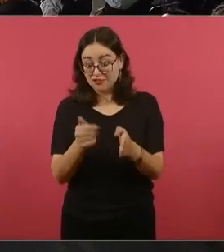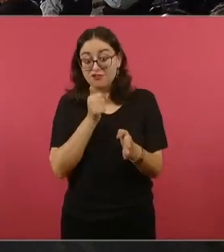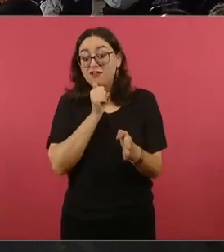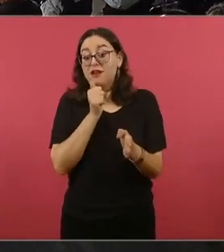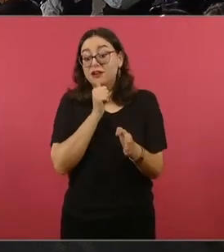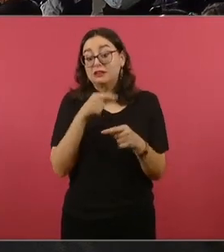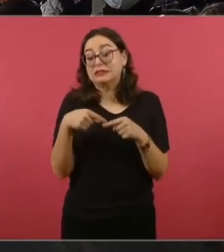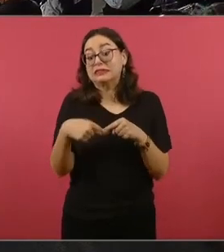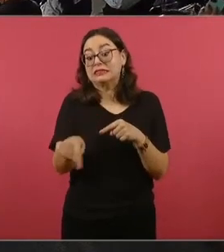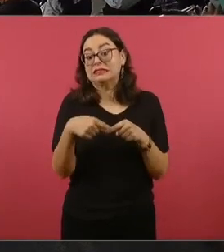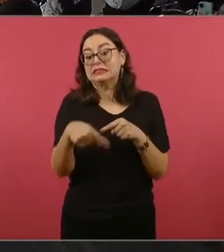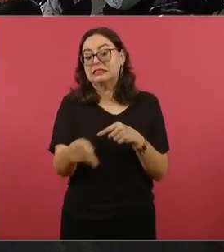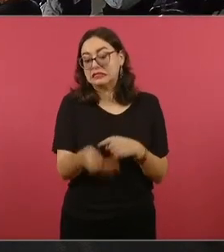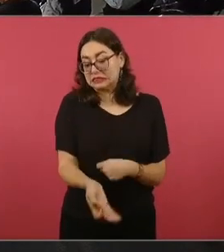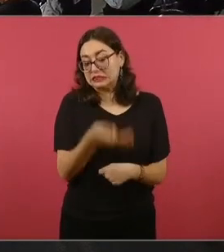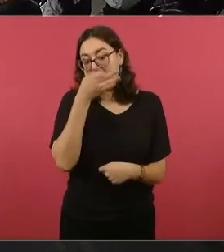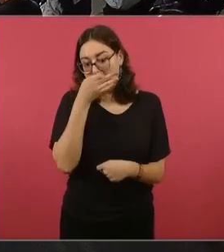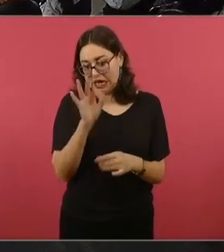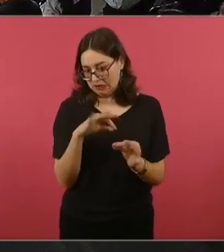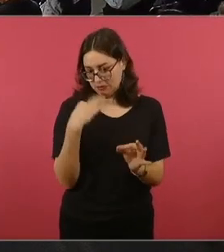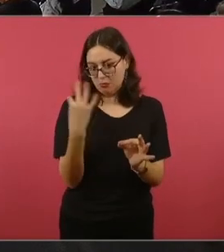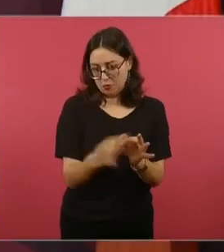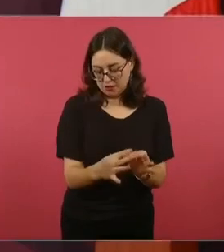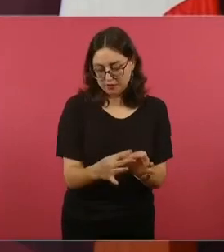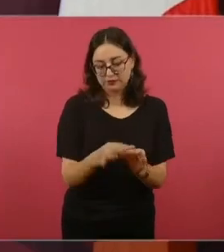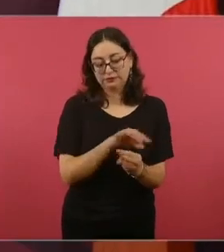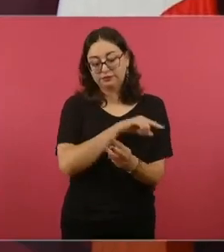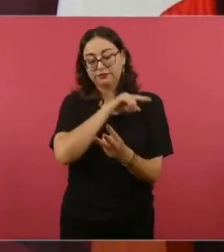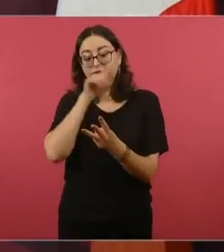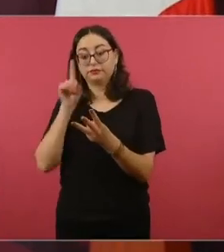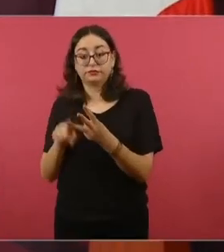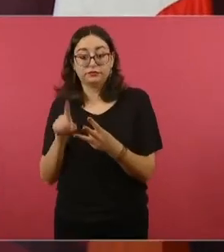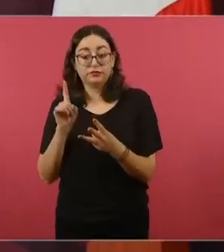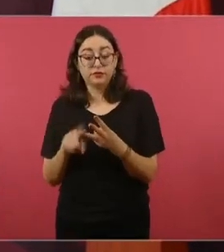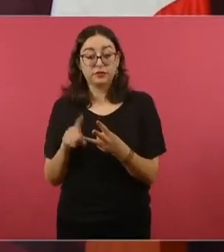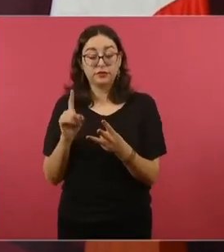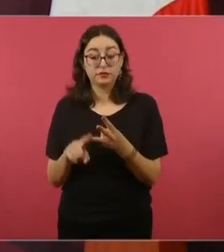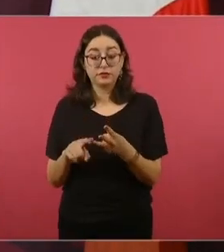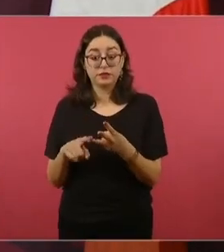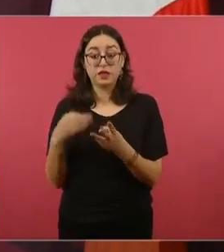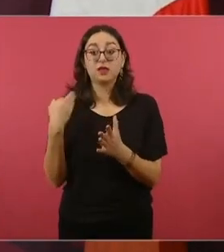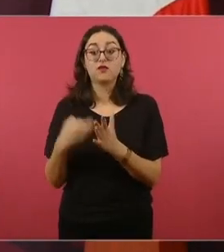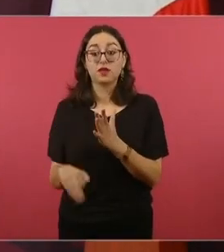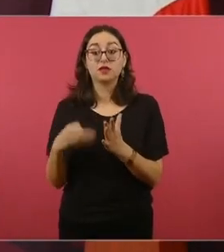que esta producción nos rinda más